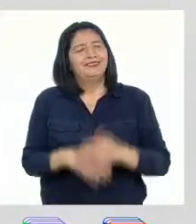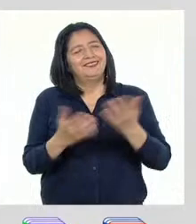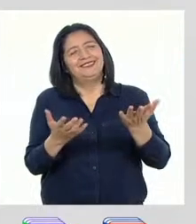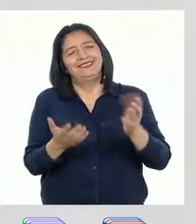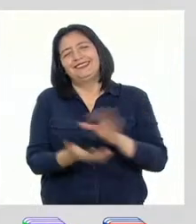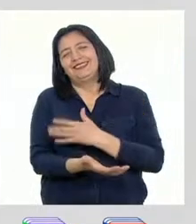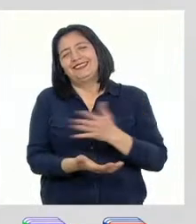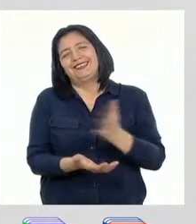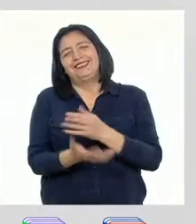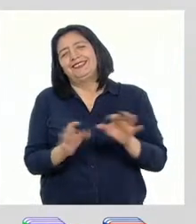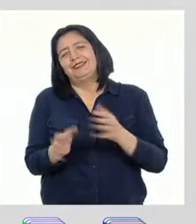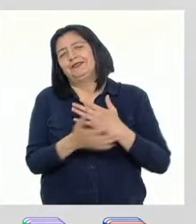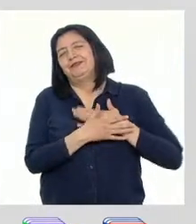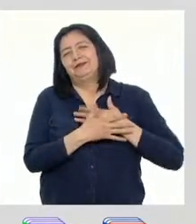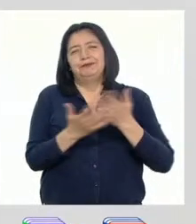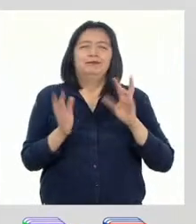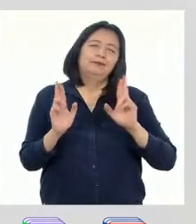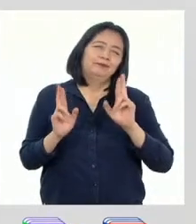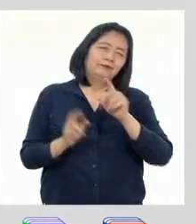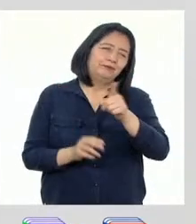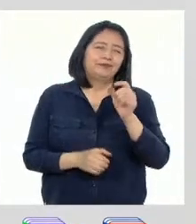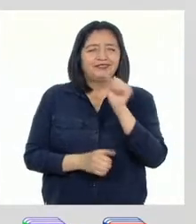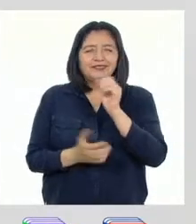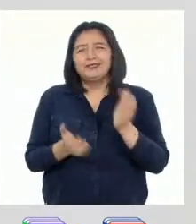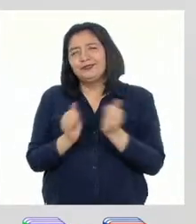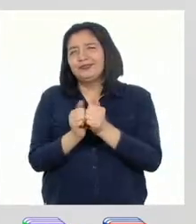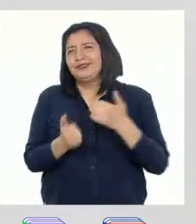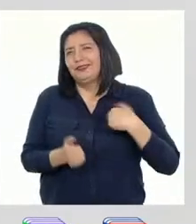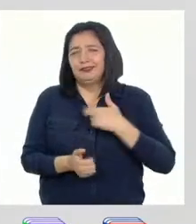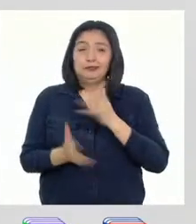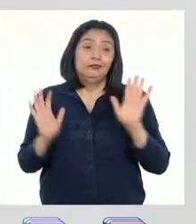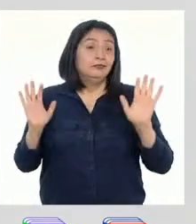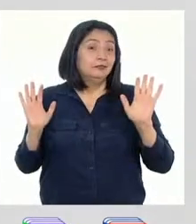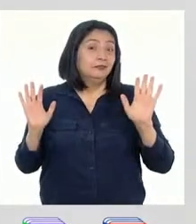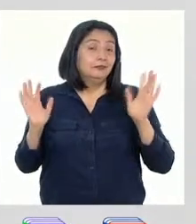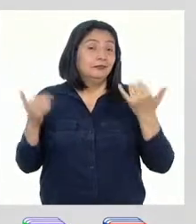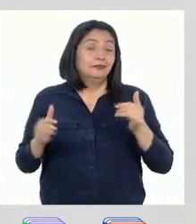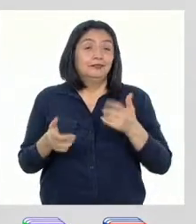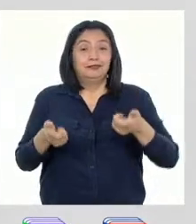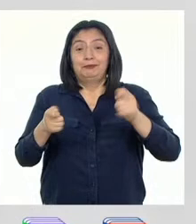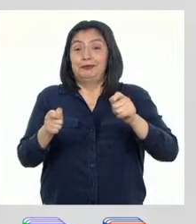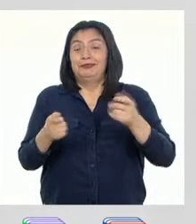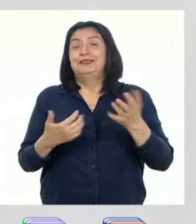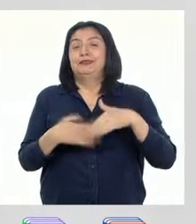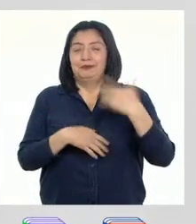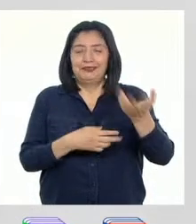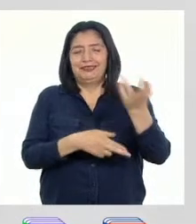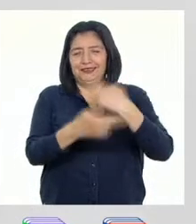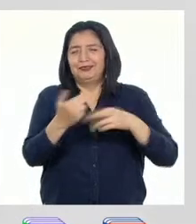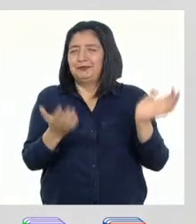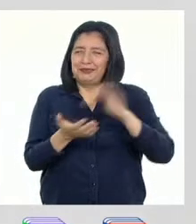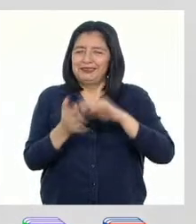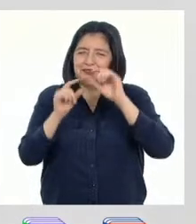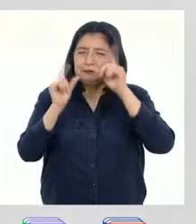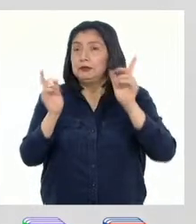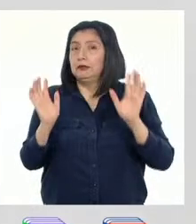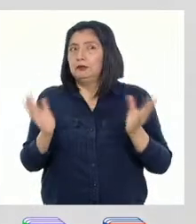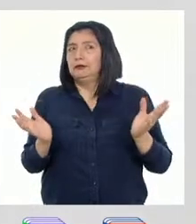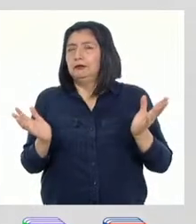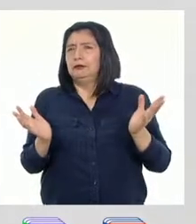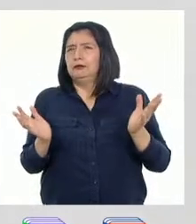Hicimos esa canción con muchísimo cariño. Ojalá la hayan cantado con nosotros. Bueno, ahora vamos a una pausa y volvemos con más sorpresas.